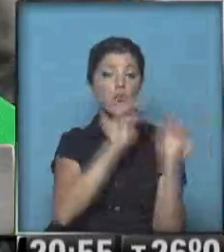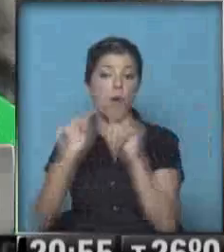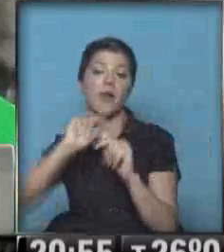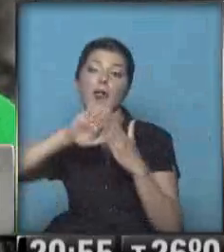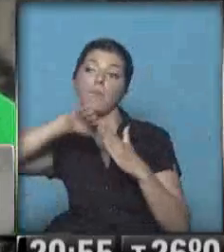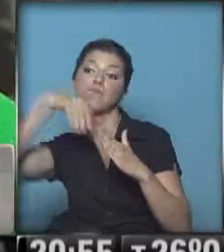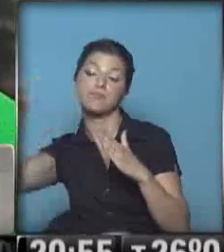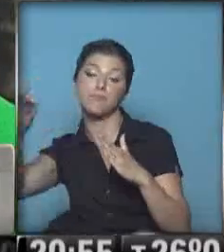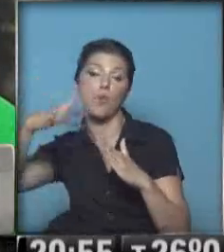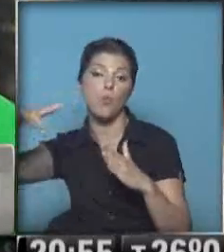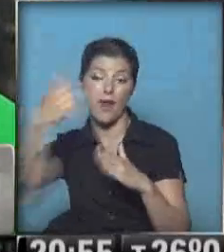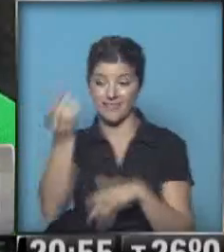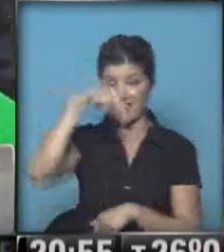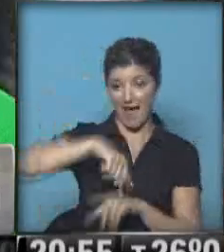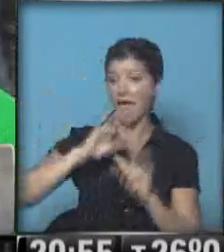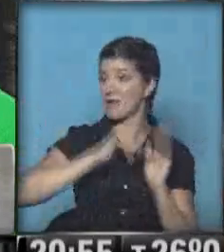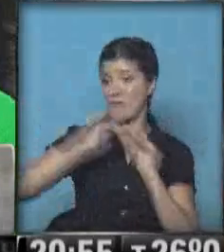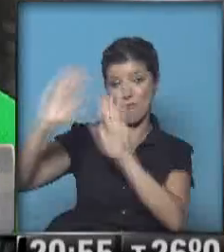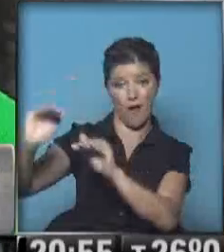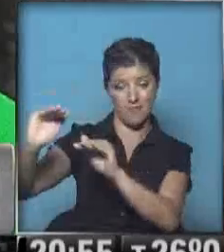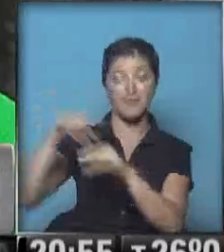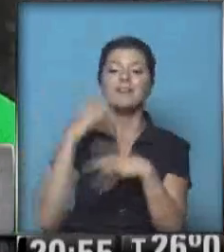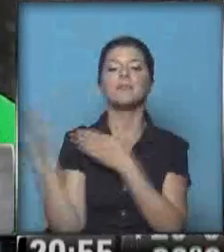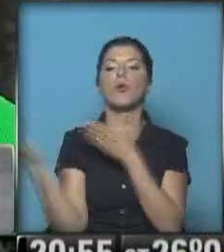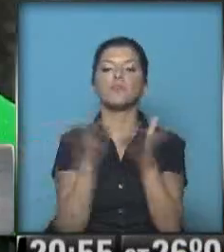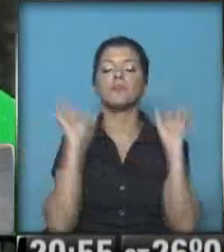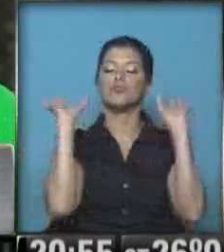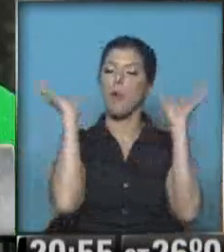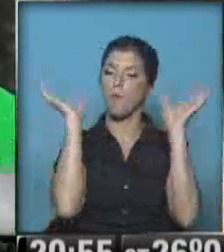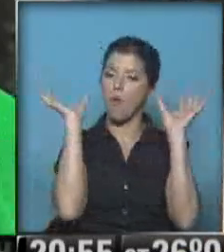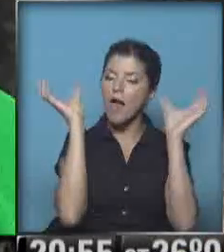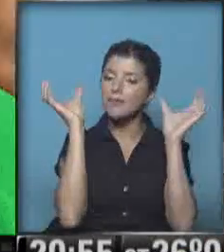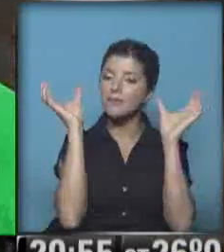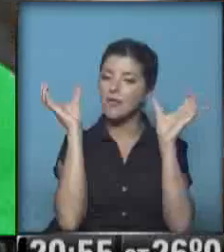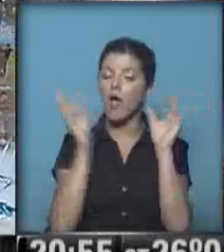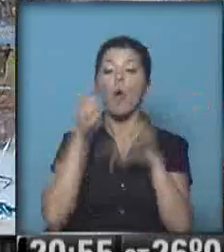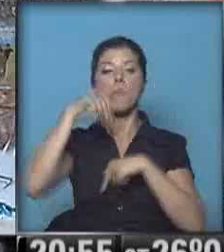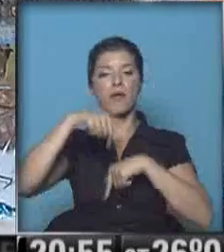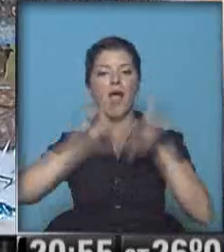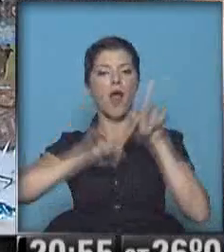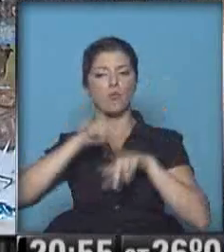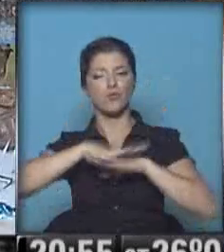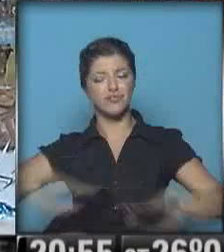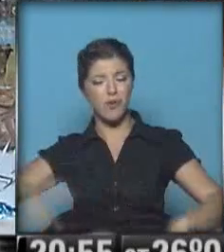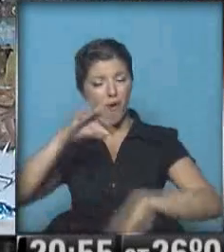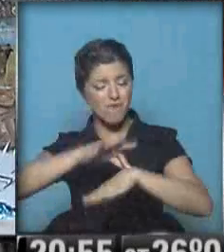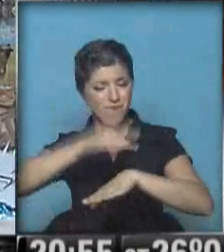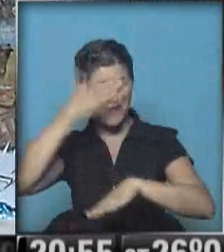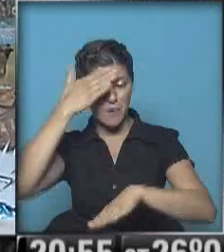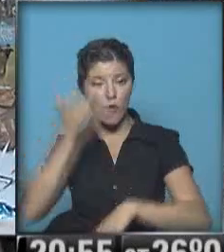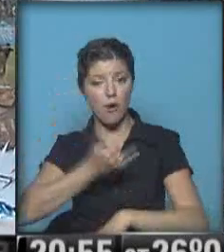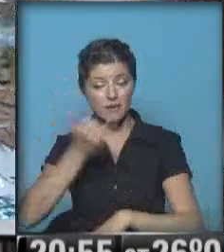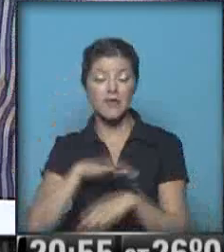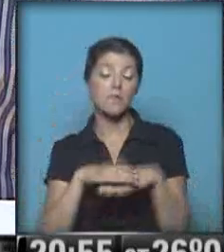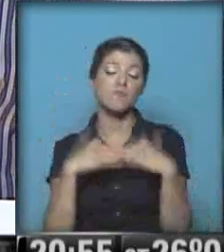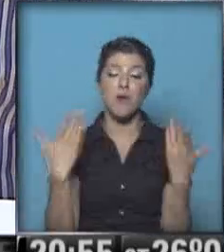vecinos de afuera como los de adentro, para tener un servicio de ambulancia, porque acá hay muchos casos de muchos niños enfermos. Y